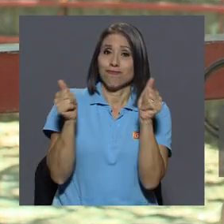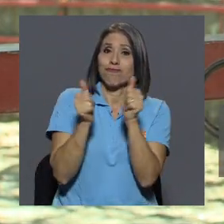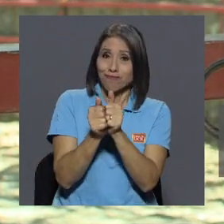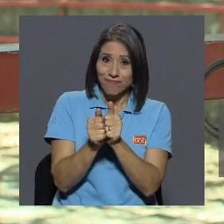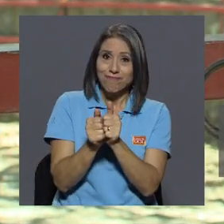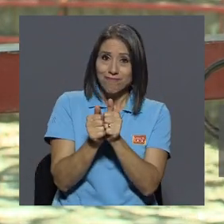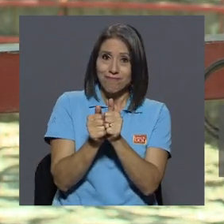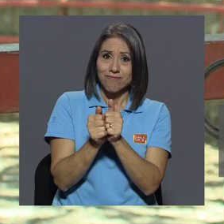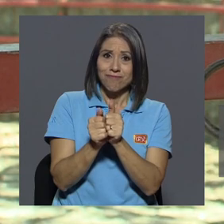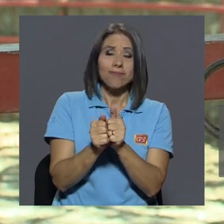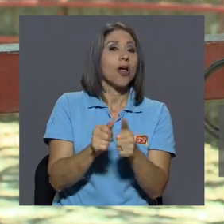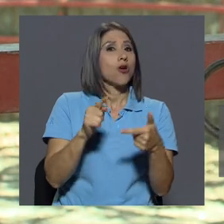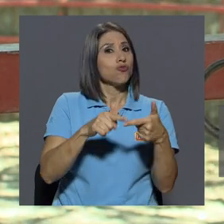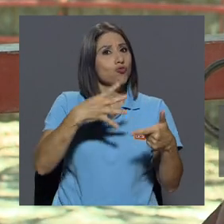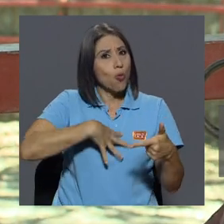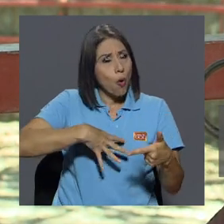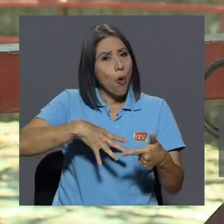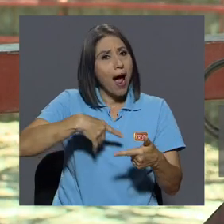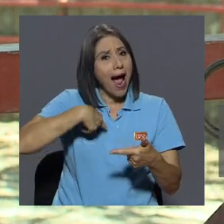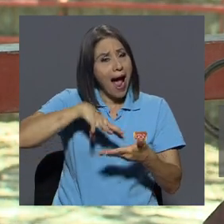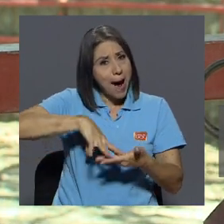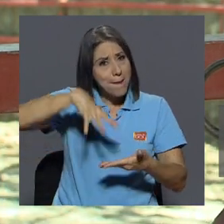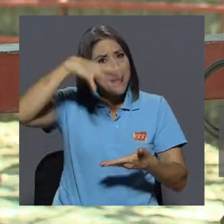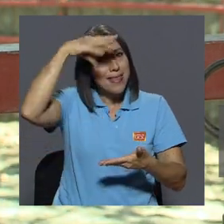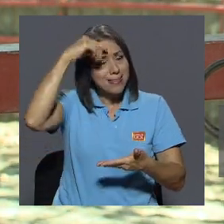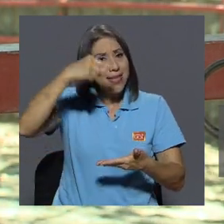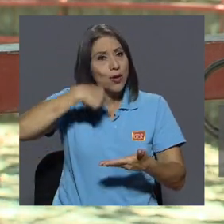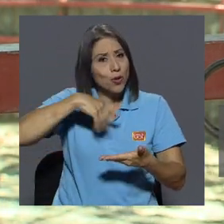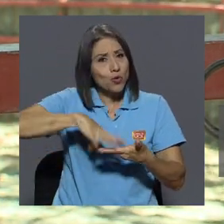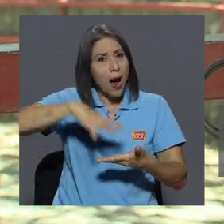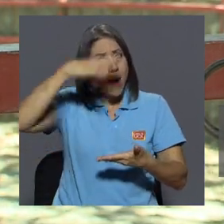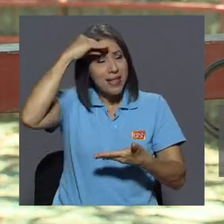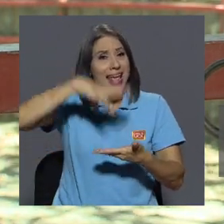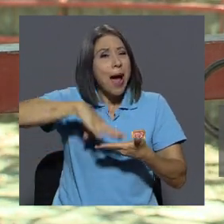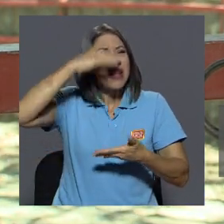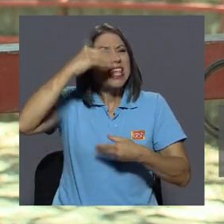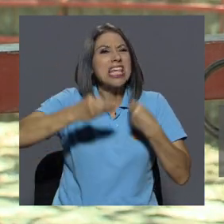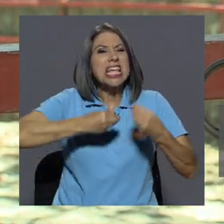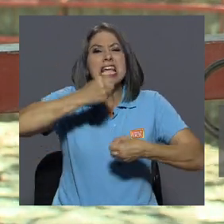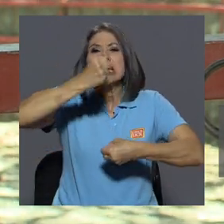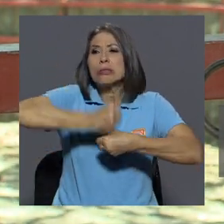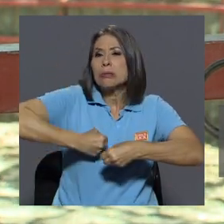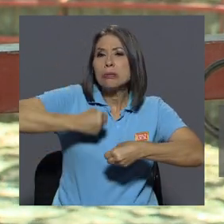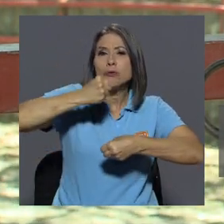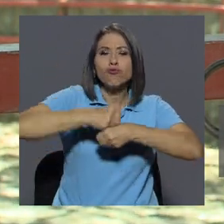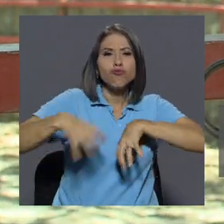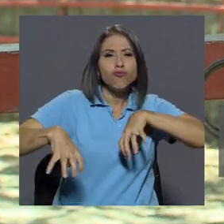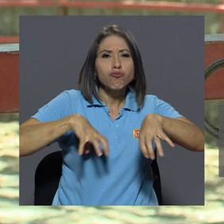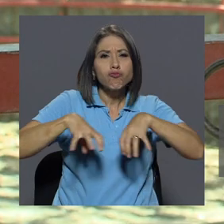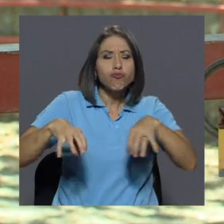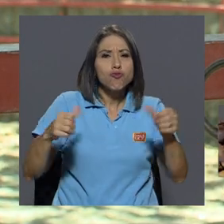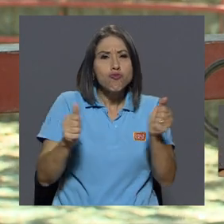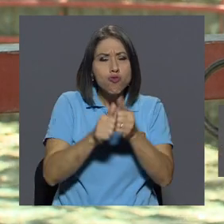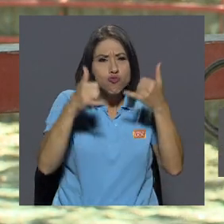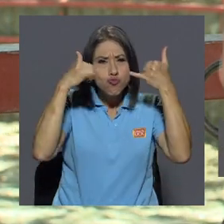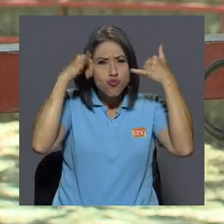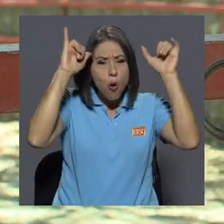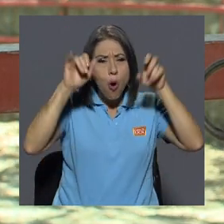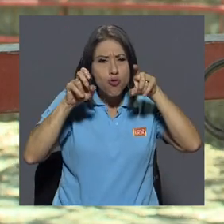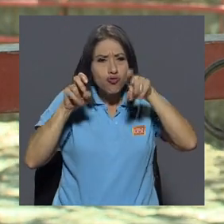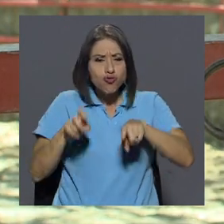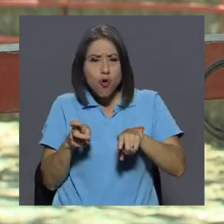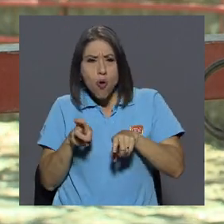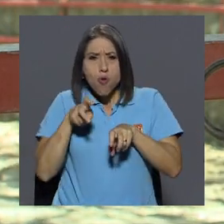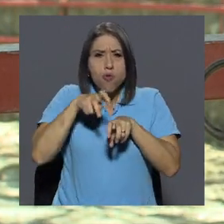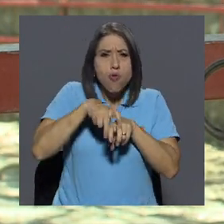Aprendí lo que aprendí y lo aprendí ejerciendo. Lo aprendí montando toros. Lo aprendí andando